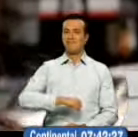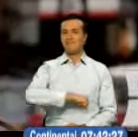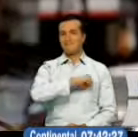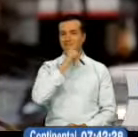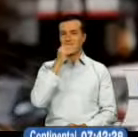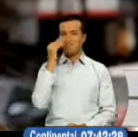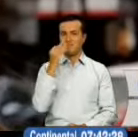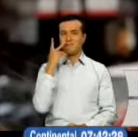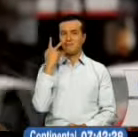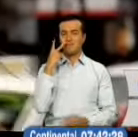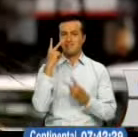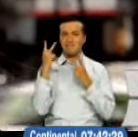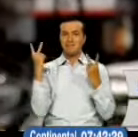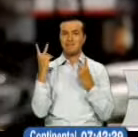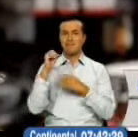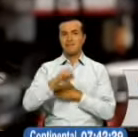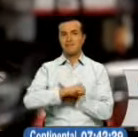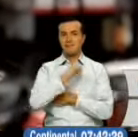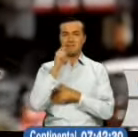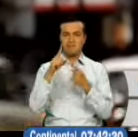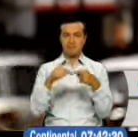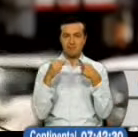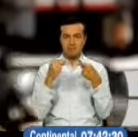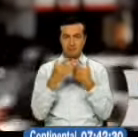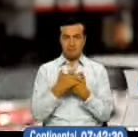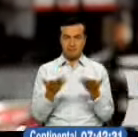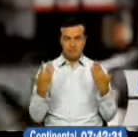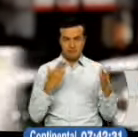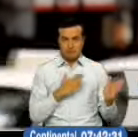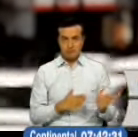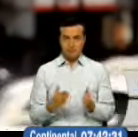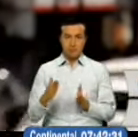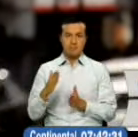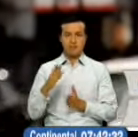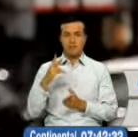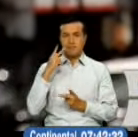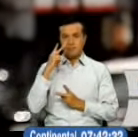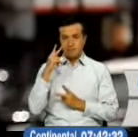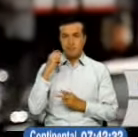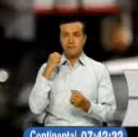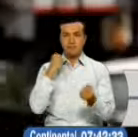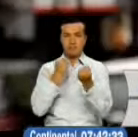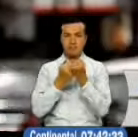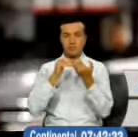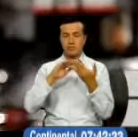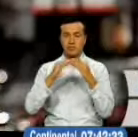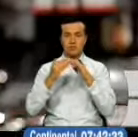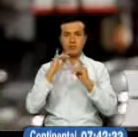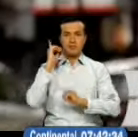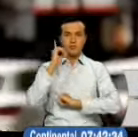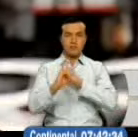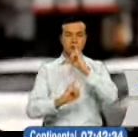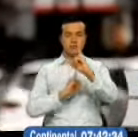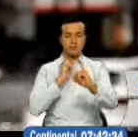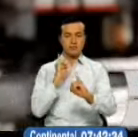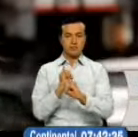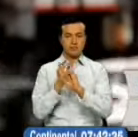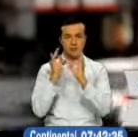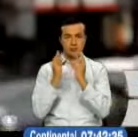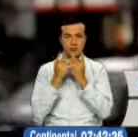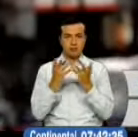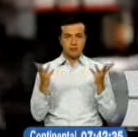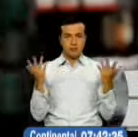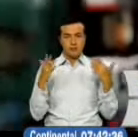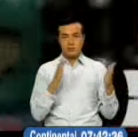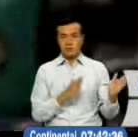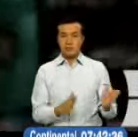sido discutida por la oposición, pero qué duda cabe de que tiene el apoyo de la comunidad internacional y ha